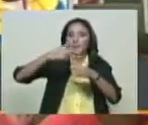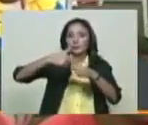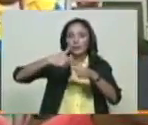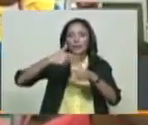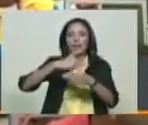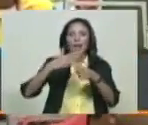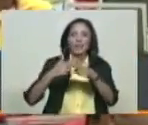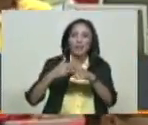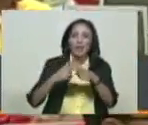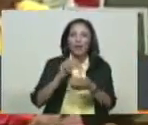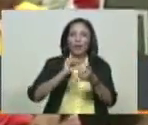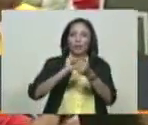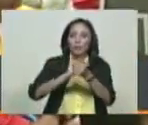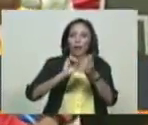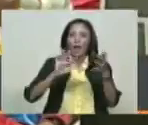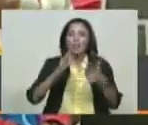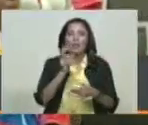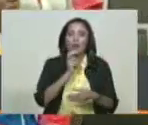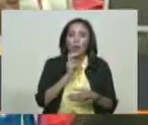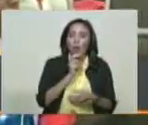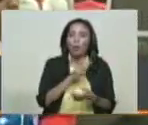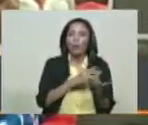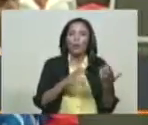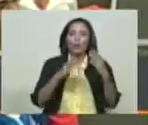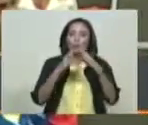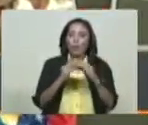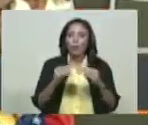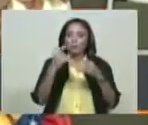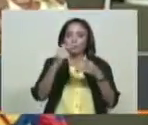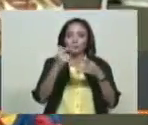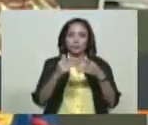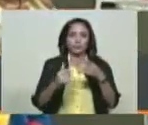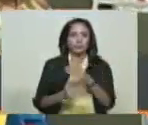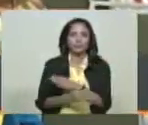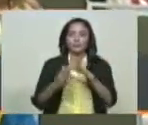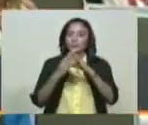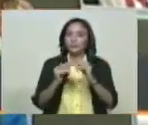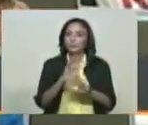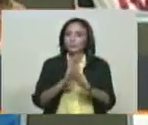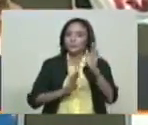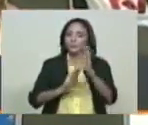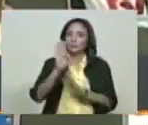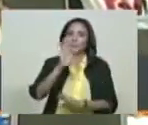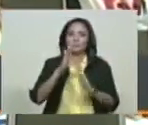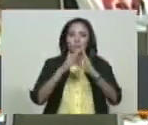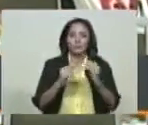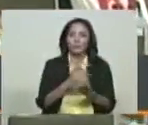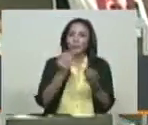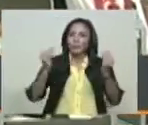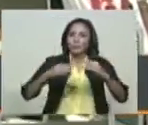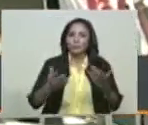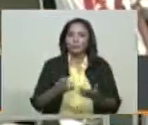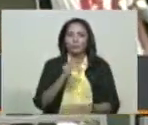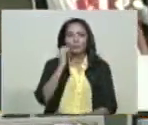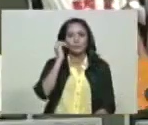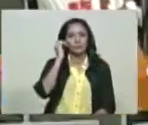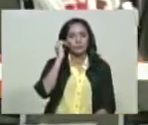acero oro diamante cobre aluminio para que más